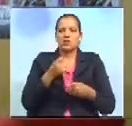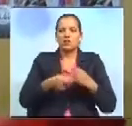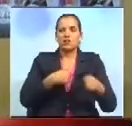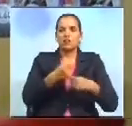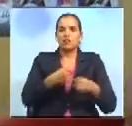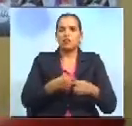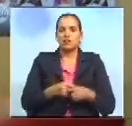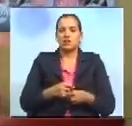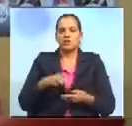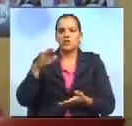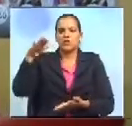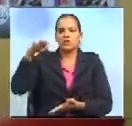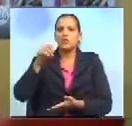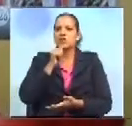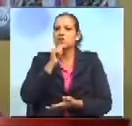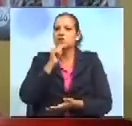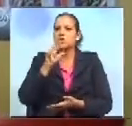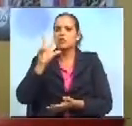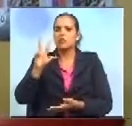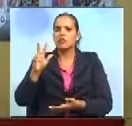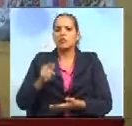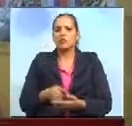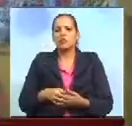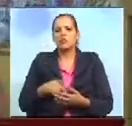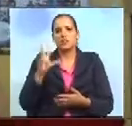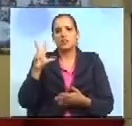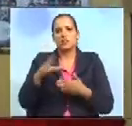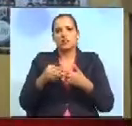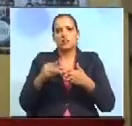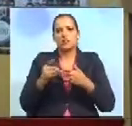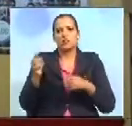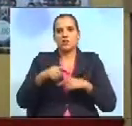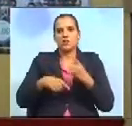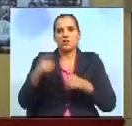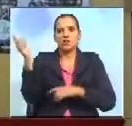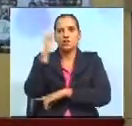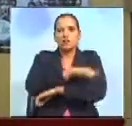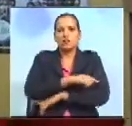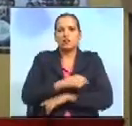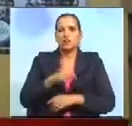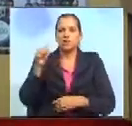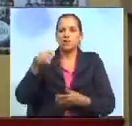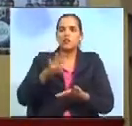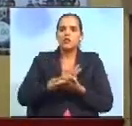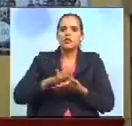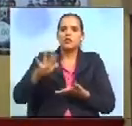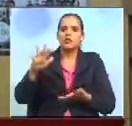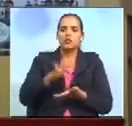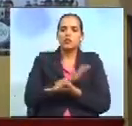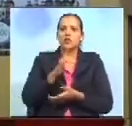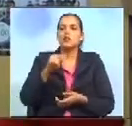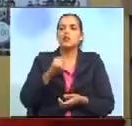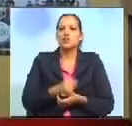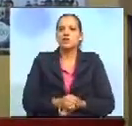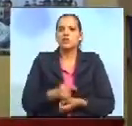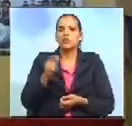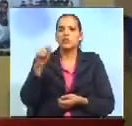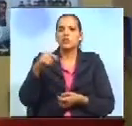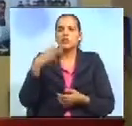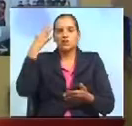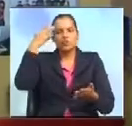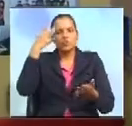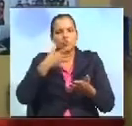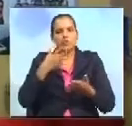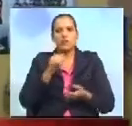Yo se compro los midones de agua, compro 3 midones, son $3 diarios. Frente hay una escuela también, amigo. Claro, eso también le afecta también. Los estudiantes.